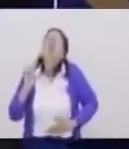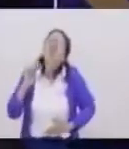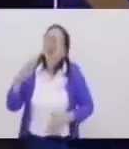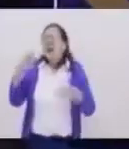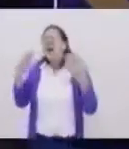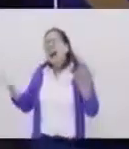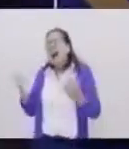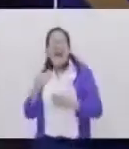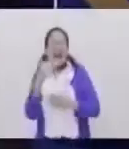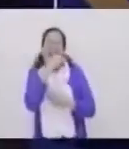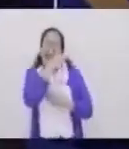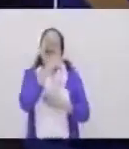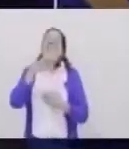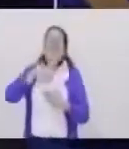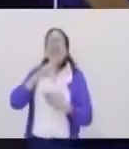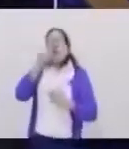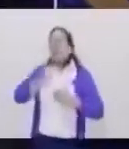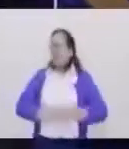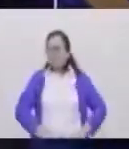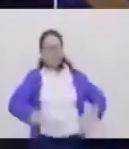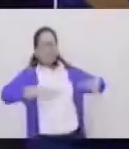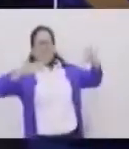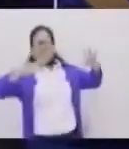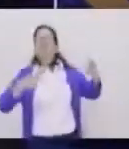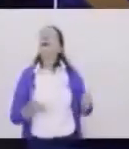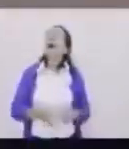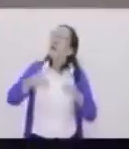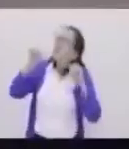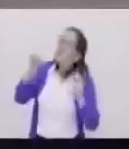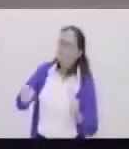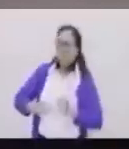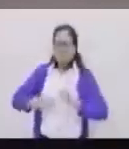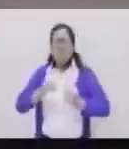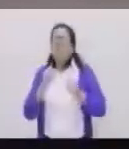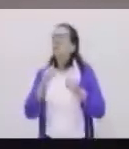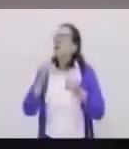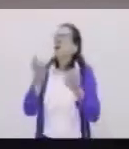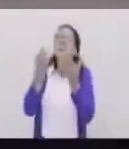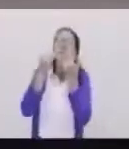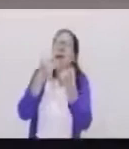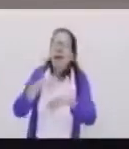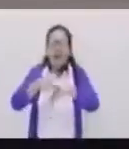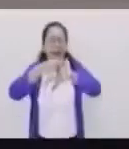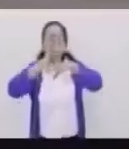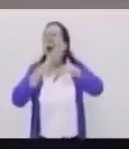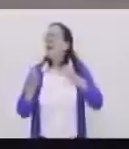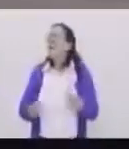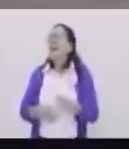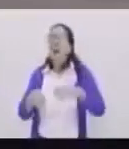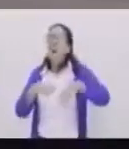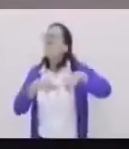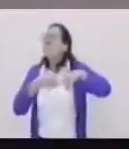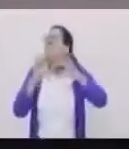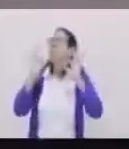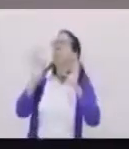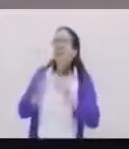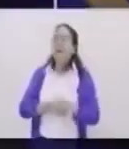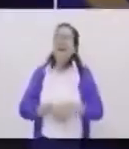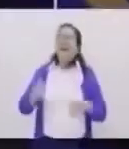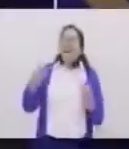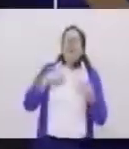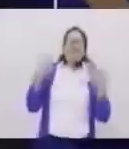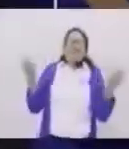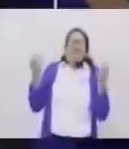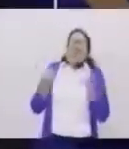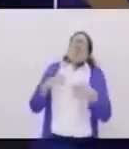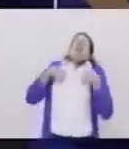Pero ¿sabes qué? Atrás de mí viene otra cabra más grande, más jugosa, con buena pierna. No, hombre, no perdas